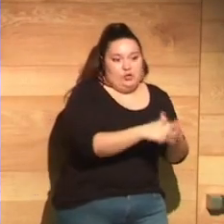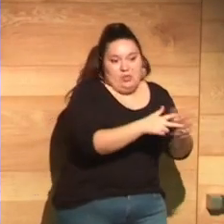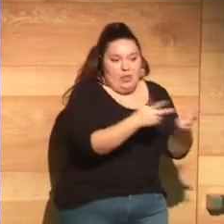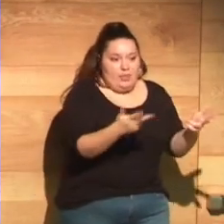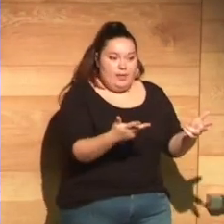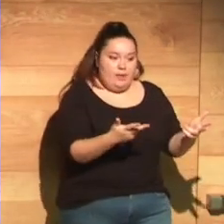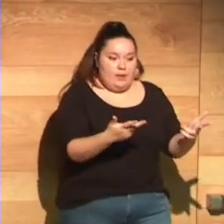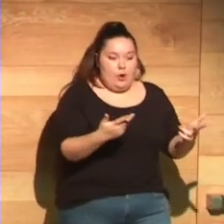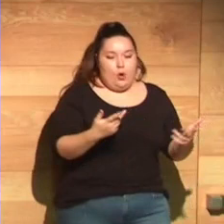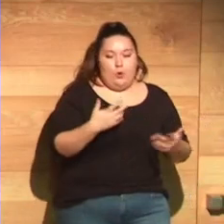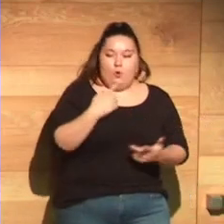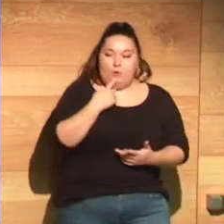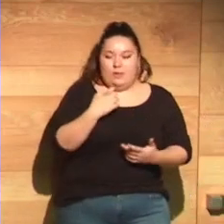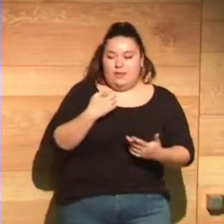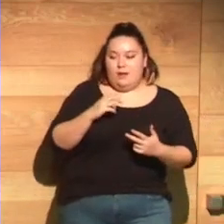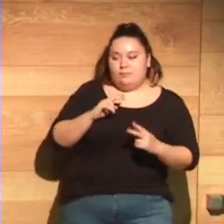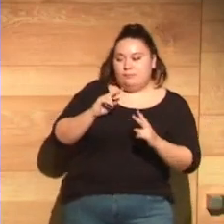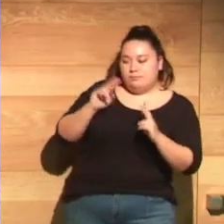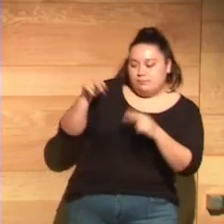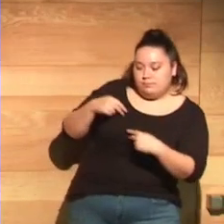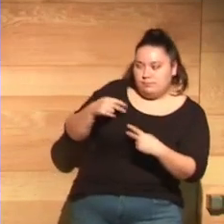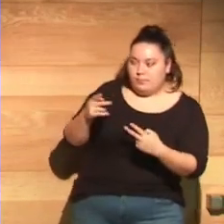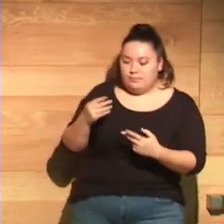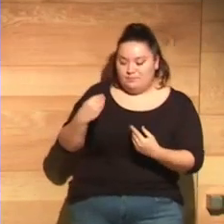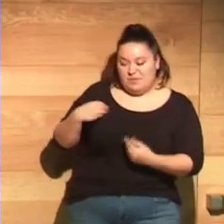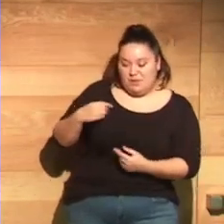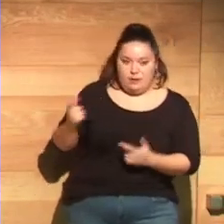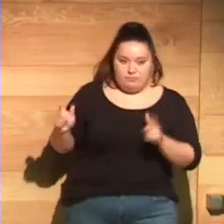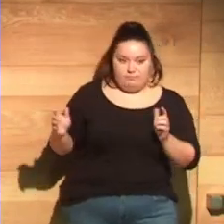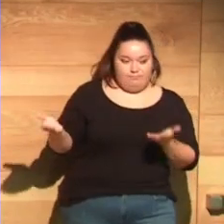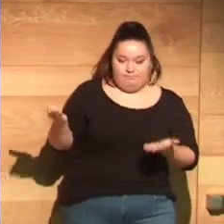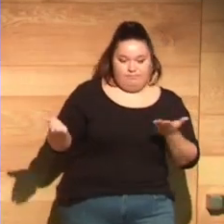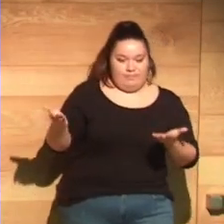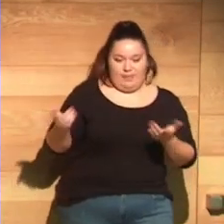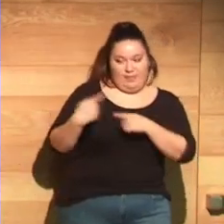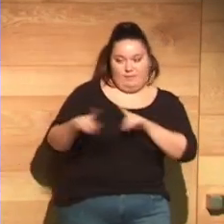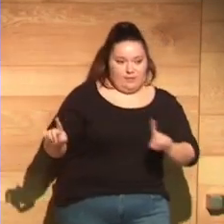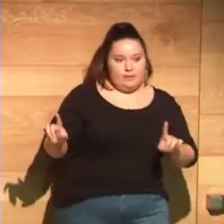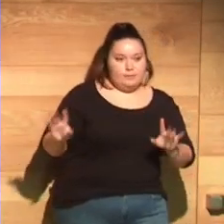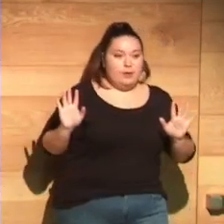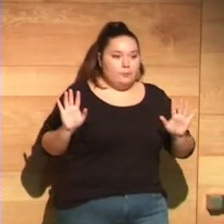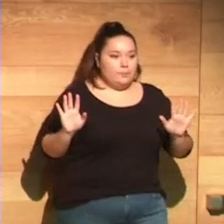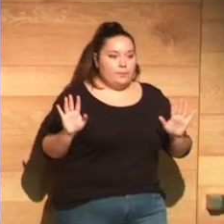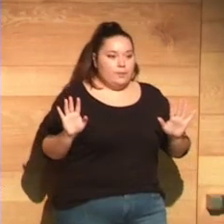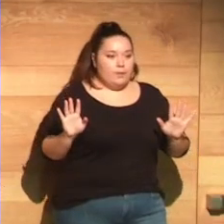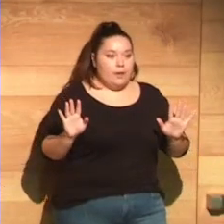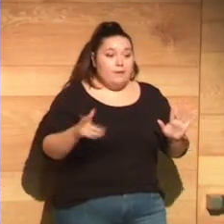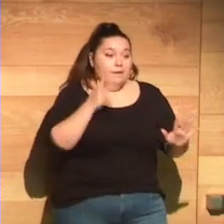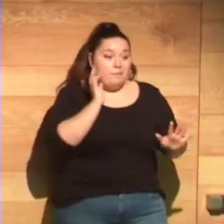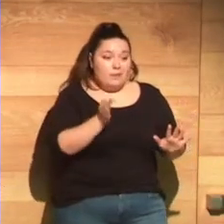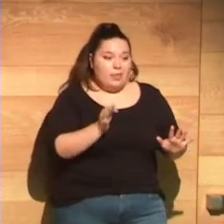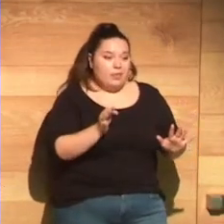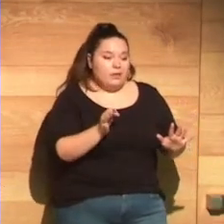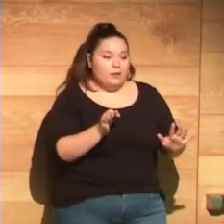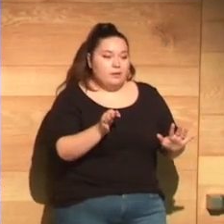alejada, ¿no? Pero tú muestras una Marilyn en la que es fácil verse reflejado en alguno de los aspectos, ¿no? Evidentemente,